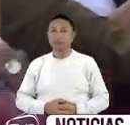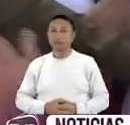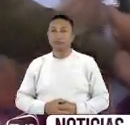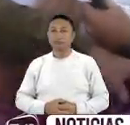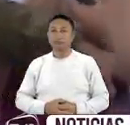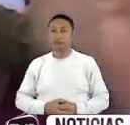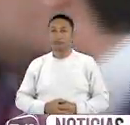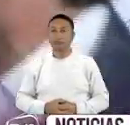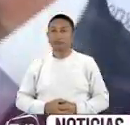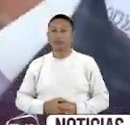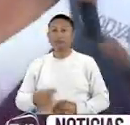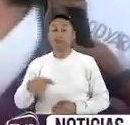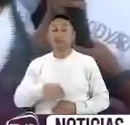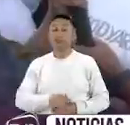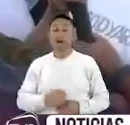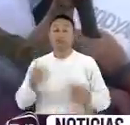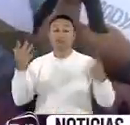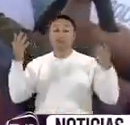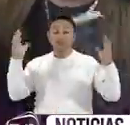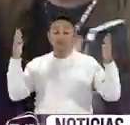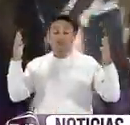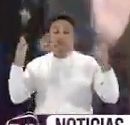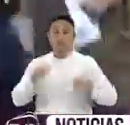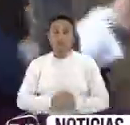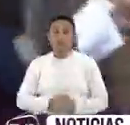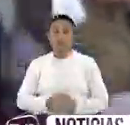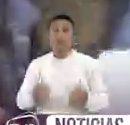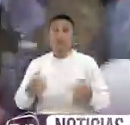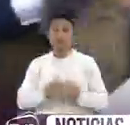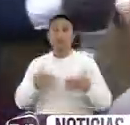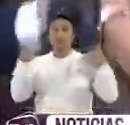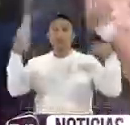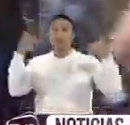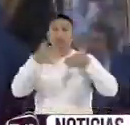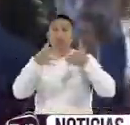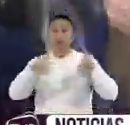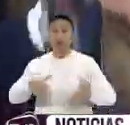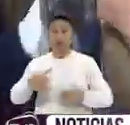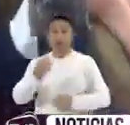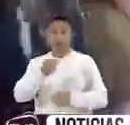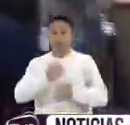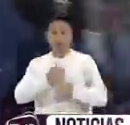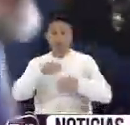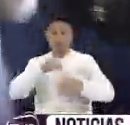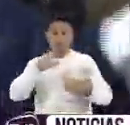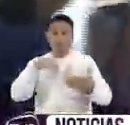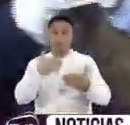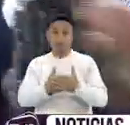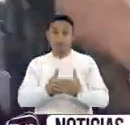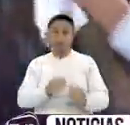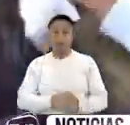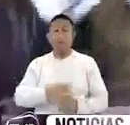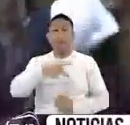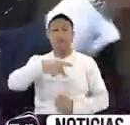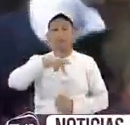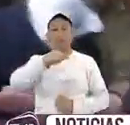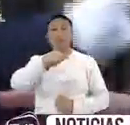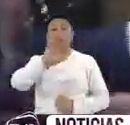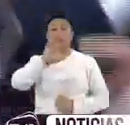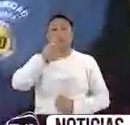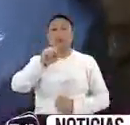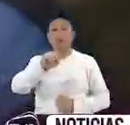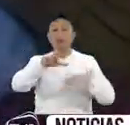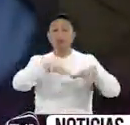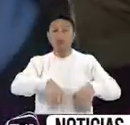En medio de aplausos y acompañado de su equipo de trabajo, docentes, estudiantes y trabajadores, arribó Patricio Espinosa al Teatro Universitario